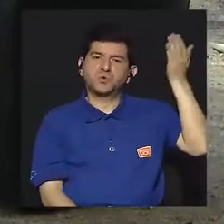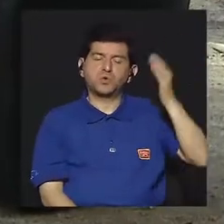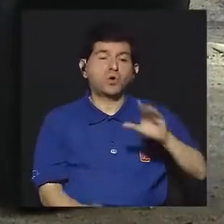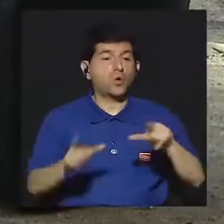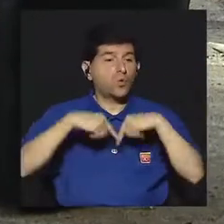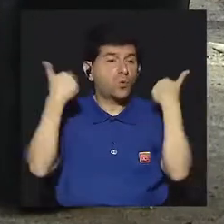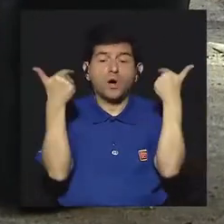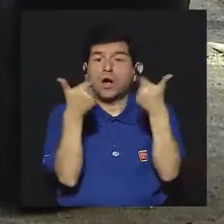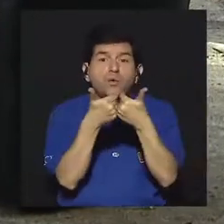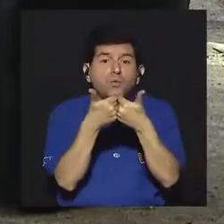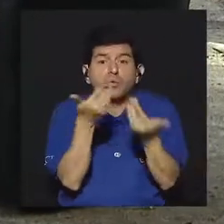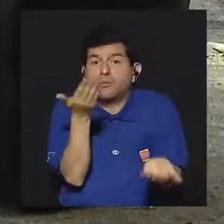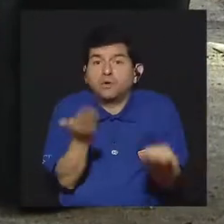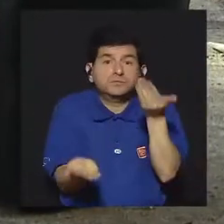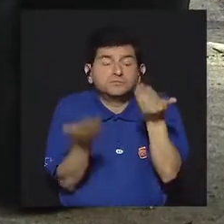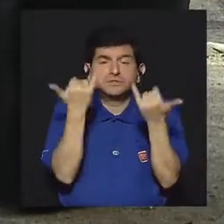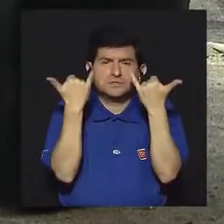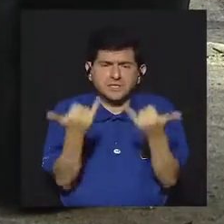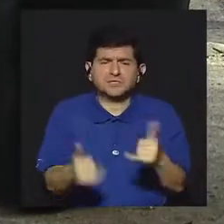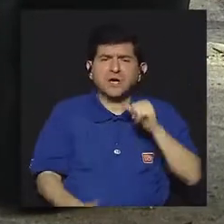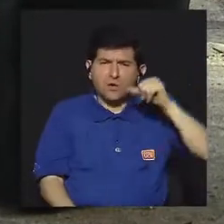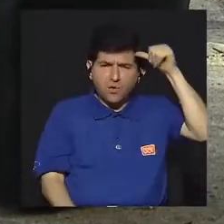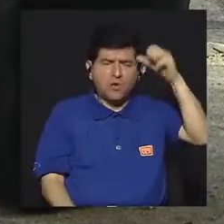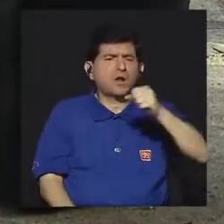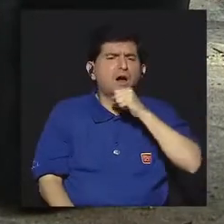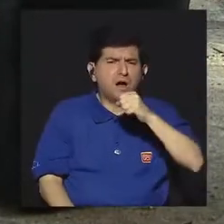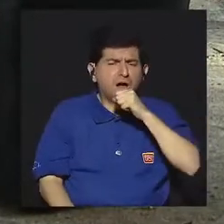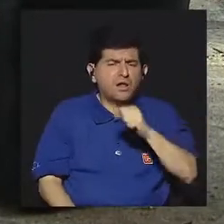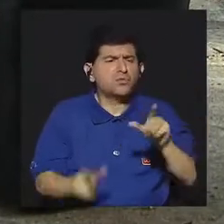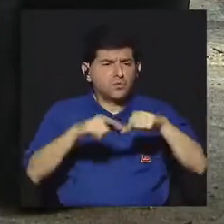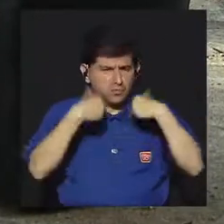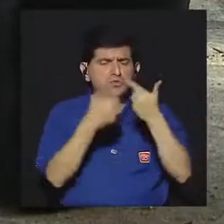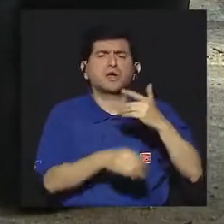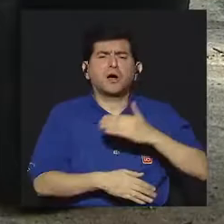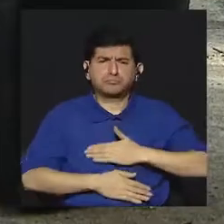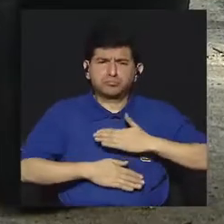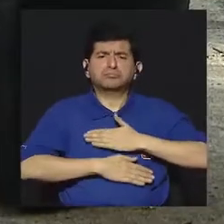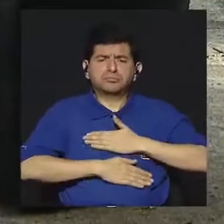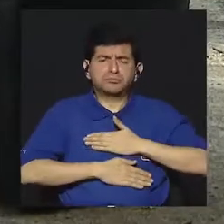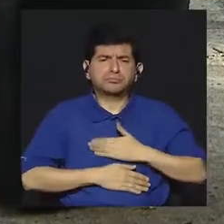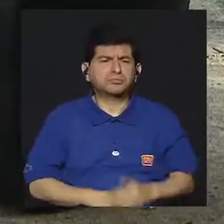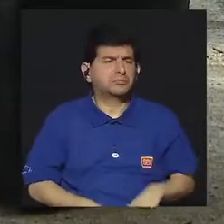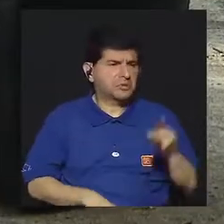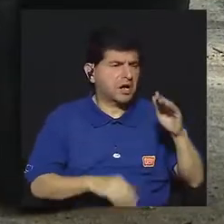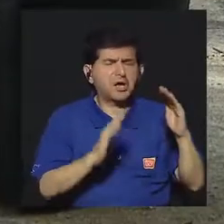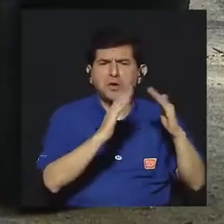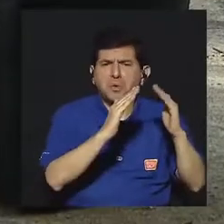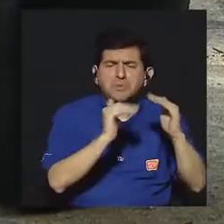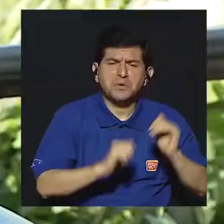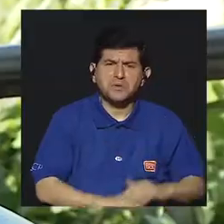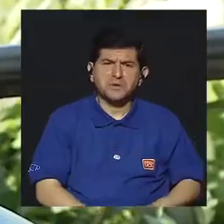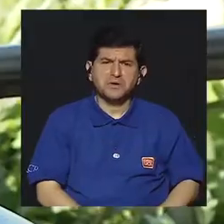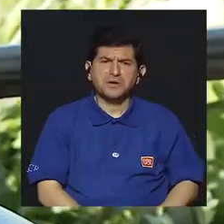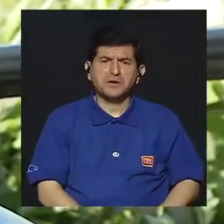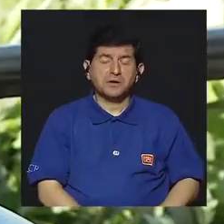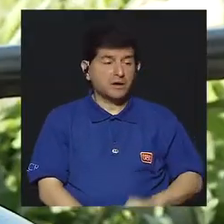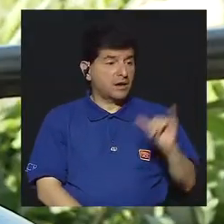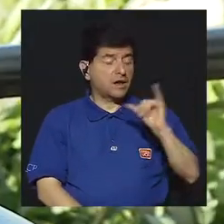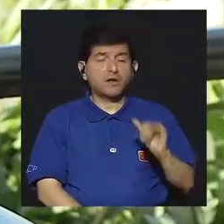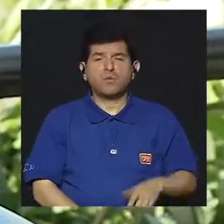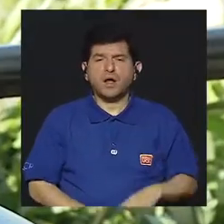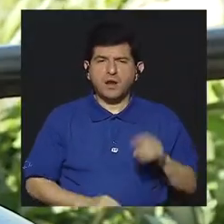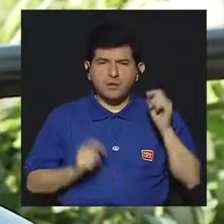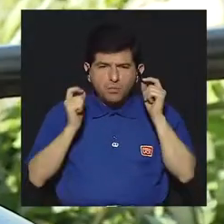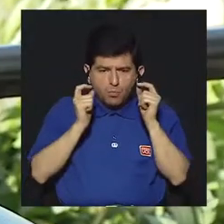charlas o a grupos, ¿verdad? Ahora hay mucho adulto mayor que pasa en grupos, ¿verdad? De convivio y demás. Entonces, también